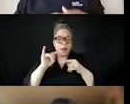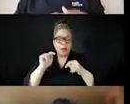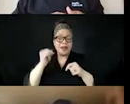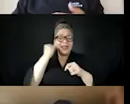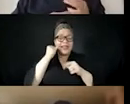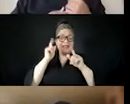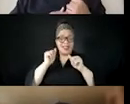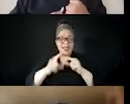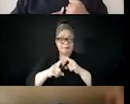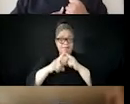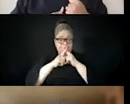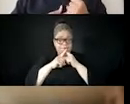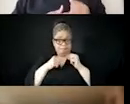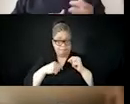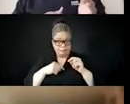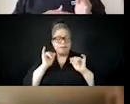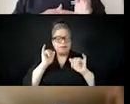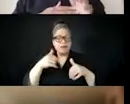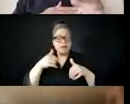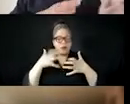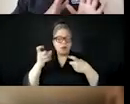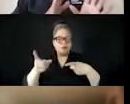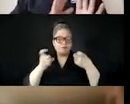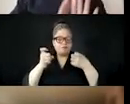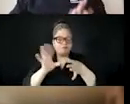sin saber fue una actriz